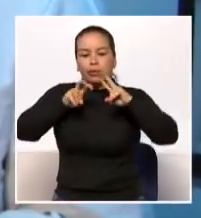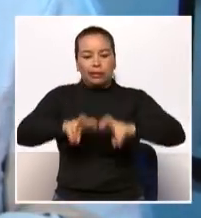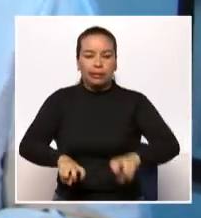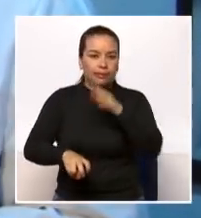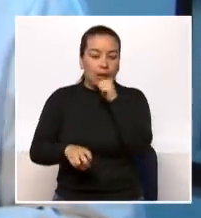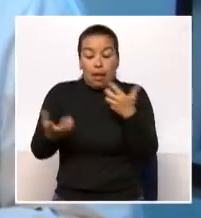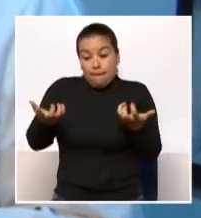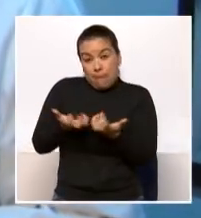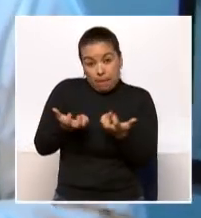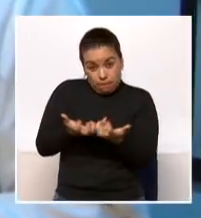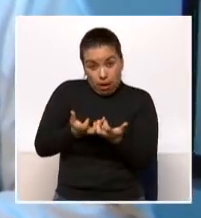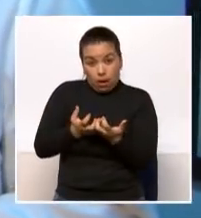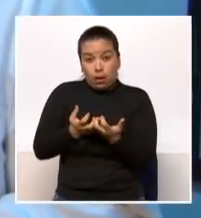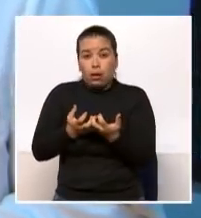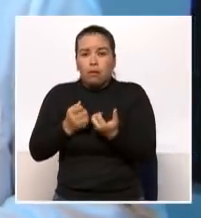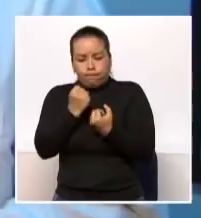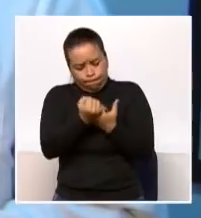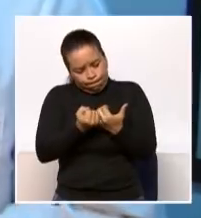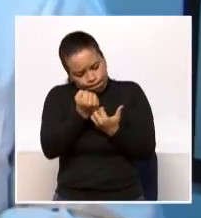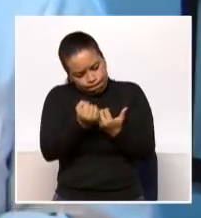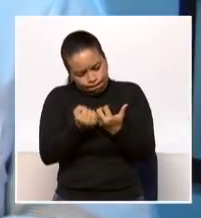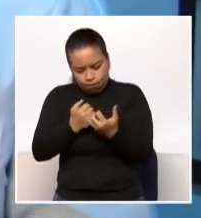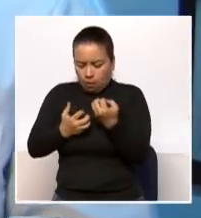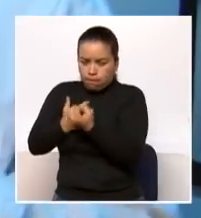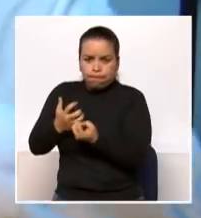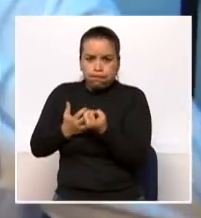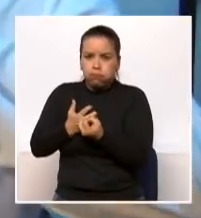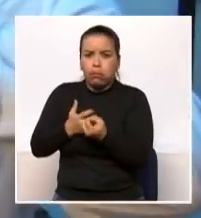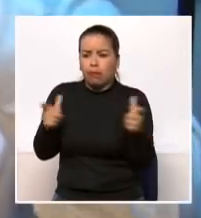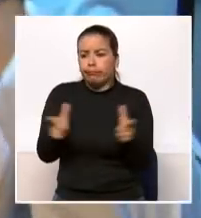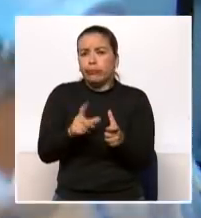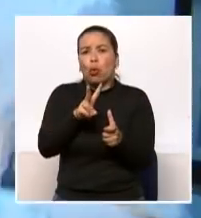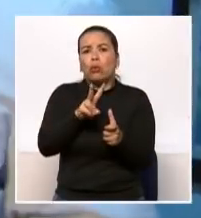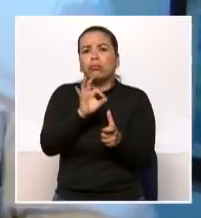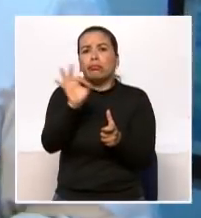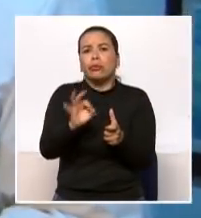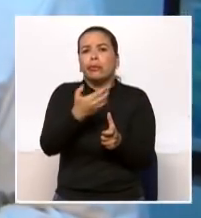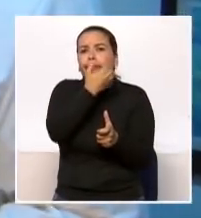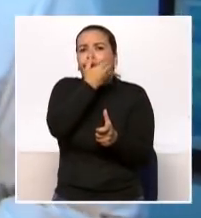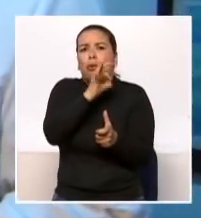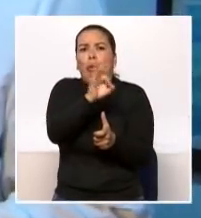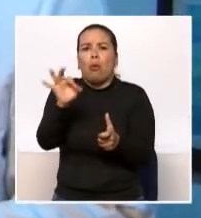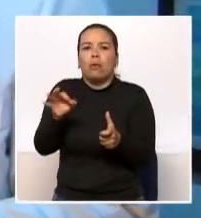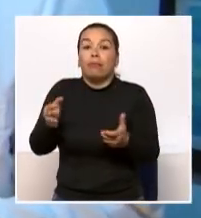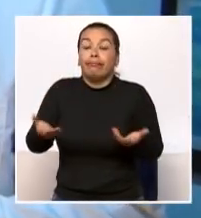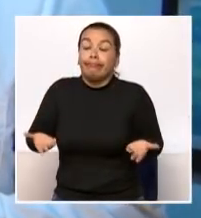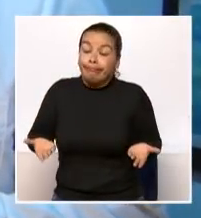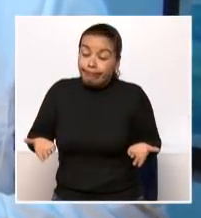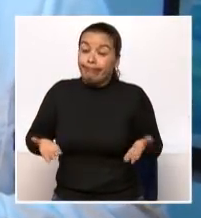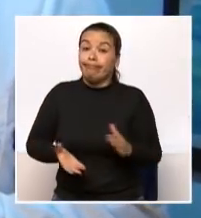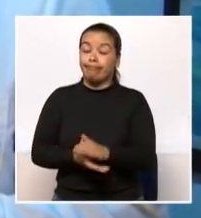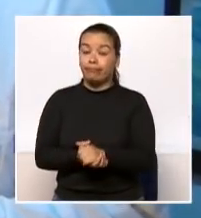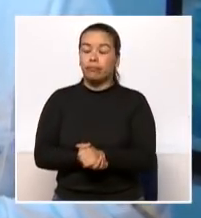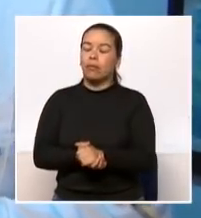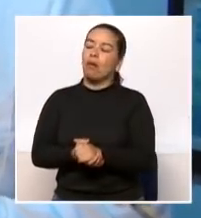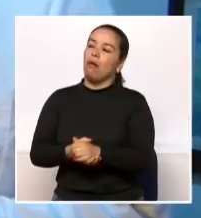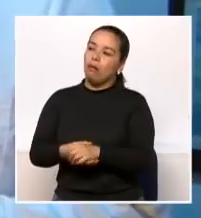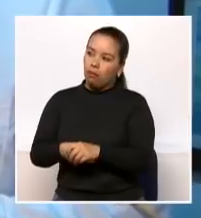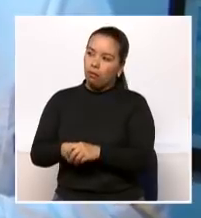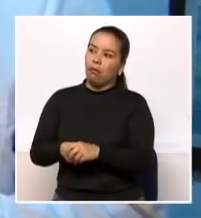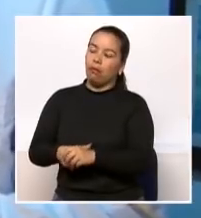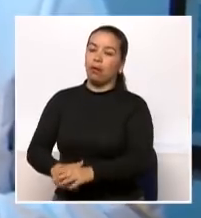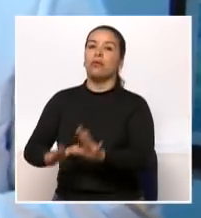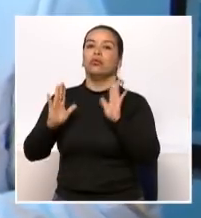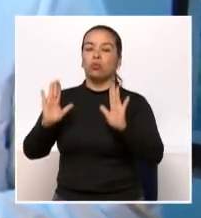testículos, se hace una ecografía testicular, que menos del 2% de la población se hace ecografías testiculares. Entonces es